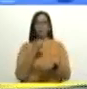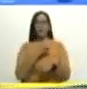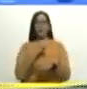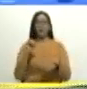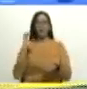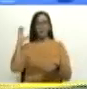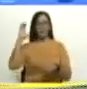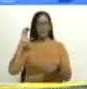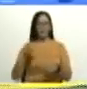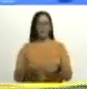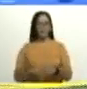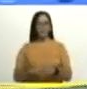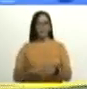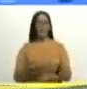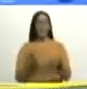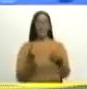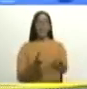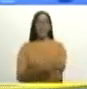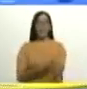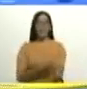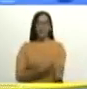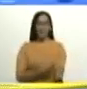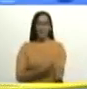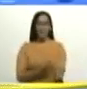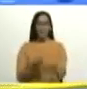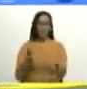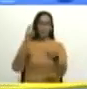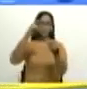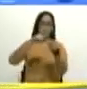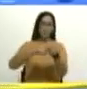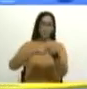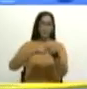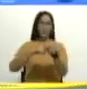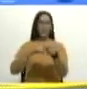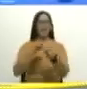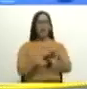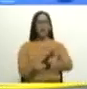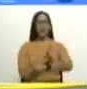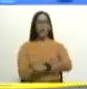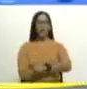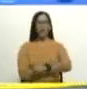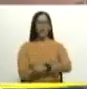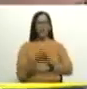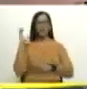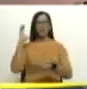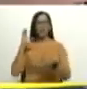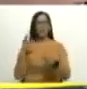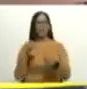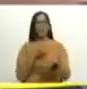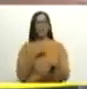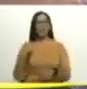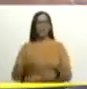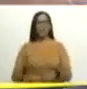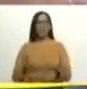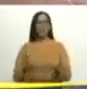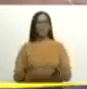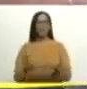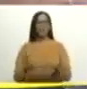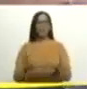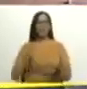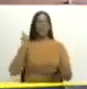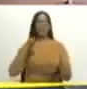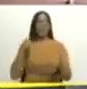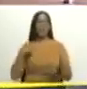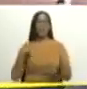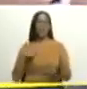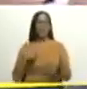país, hermanado con la poderosa provincia de Shandong. También tenemos la